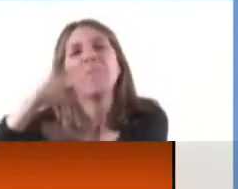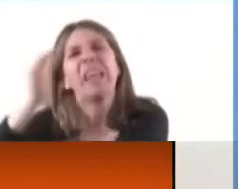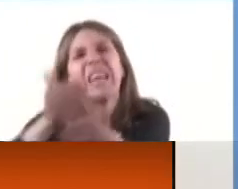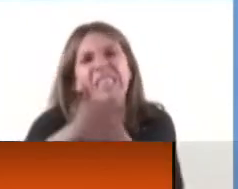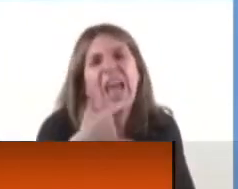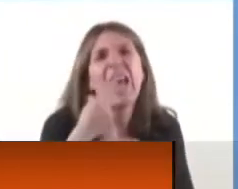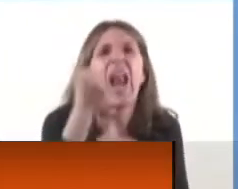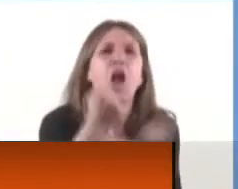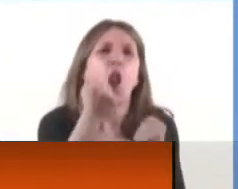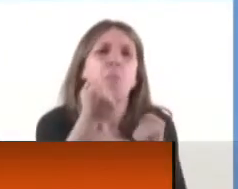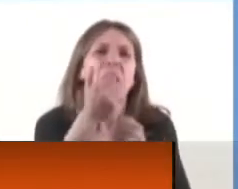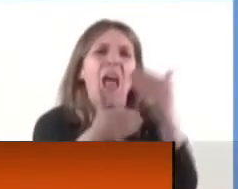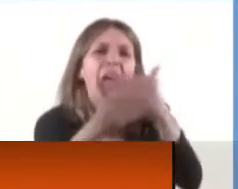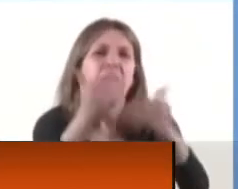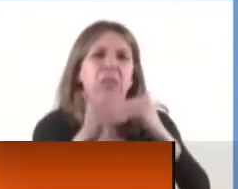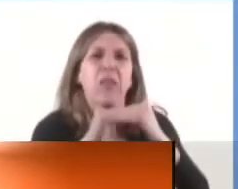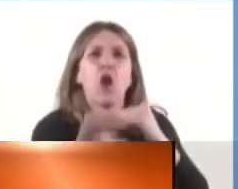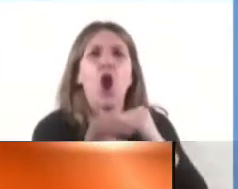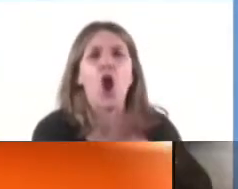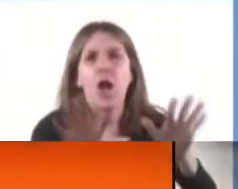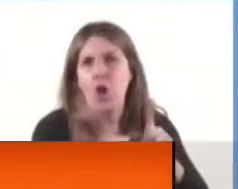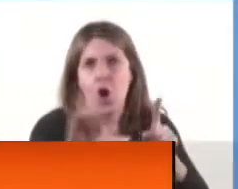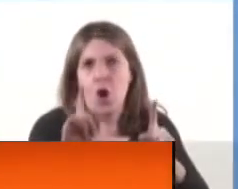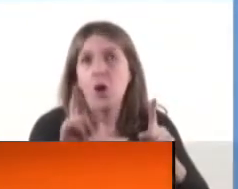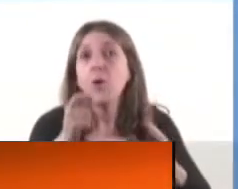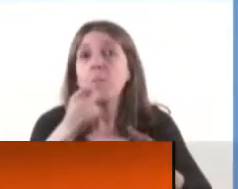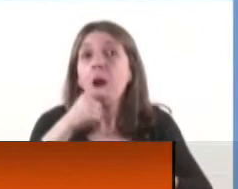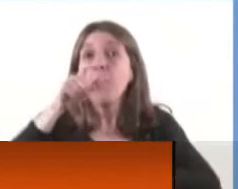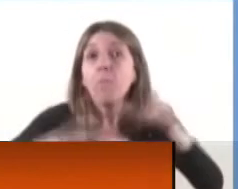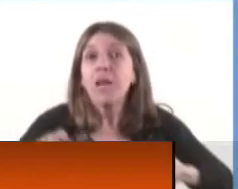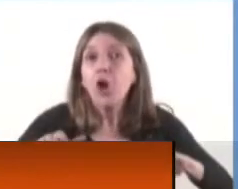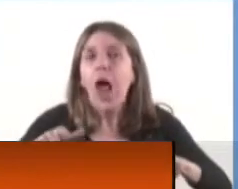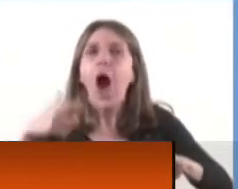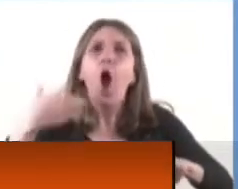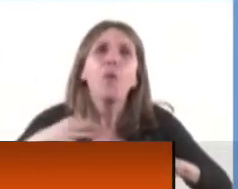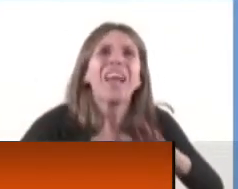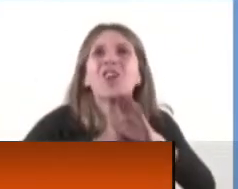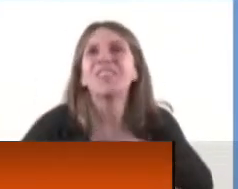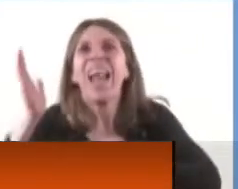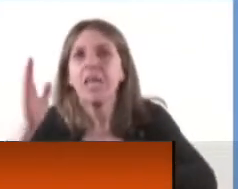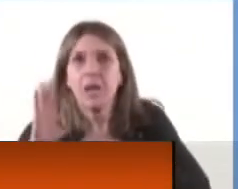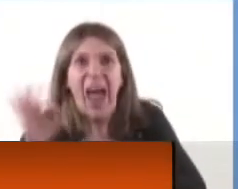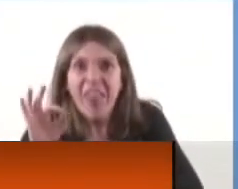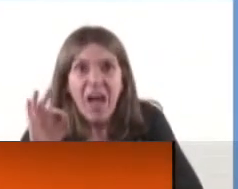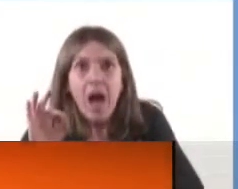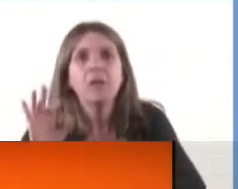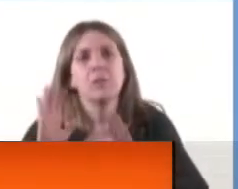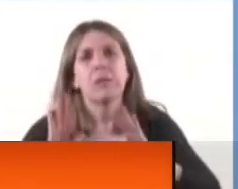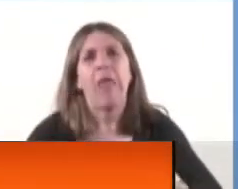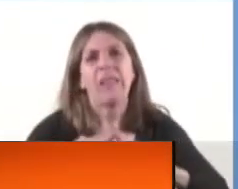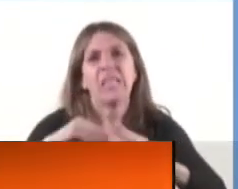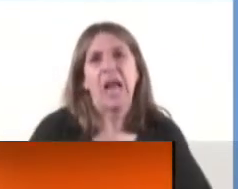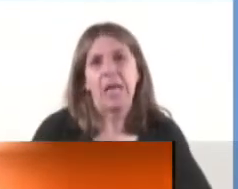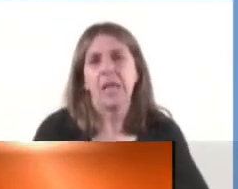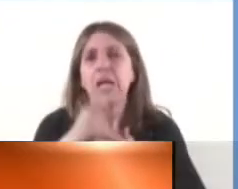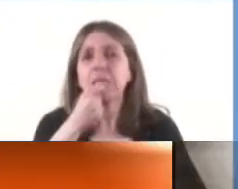economía. Quiere decir que los que no tengan que circular, que no circulen. Los que puedan preservarse en